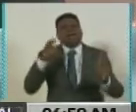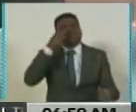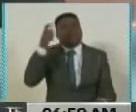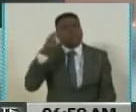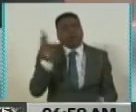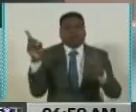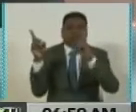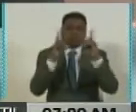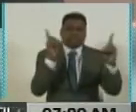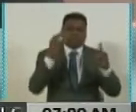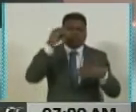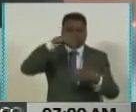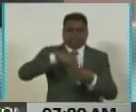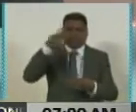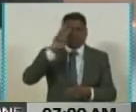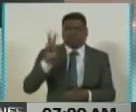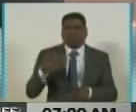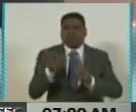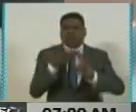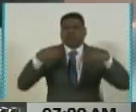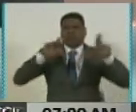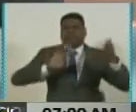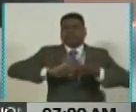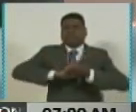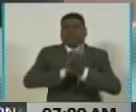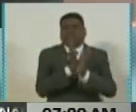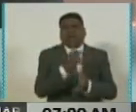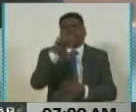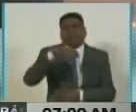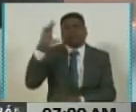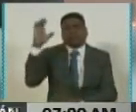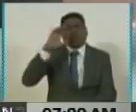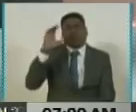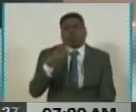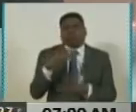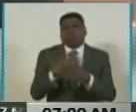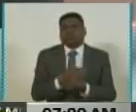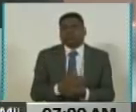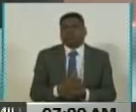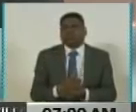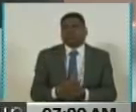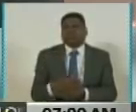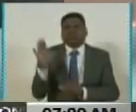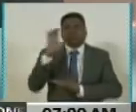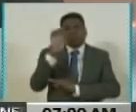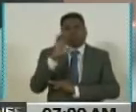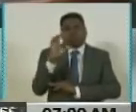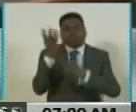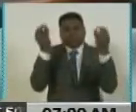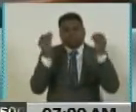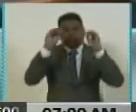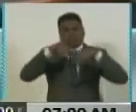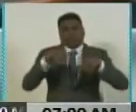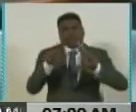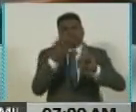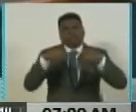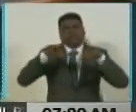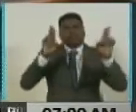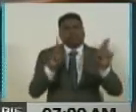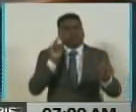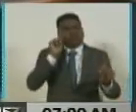en Venezuela y la paz que se acaba de pactar en Colombia es que mientras que en Colombia los acuerdos de paz fueron un punto